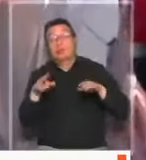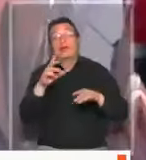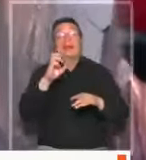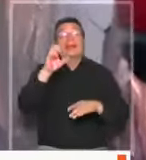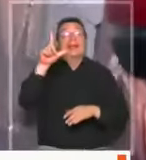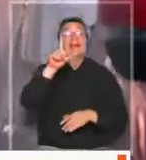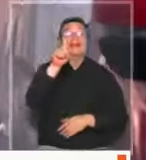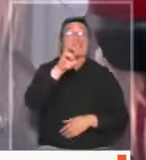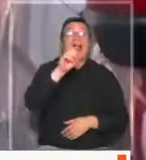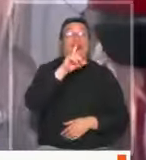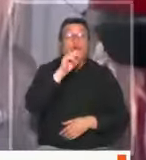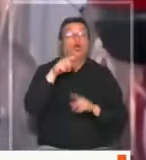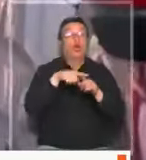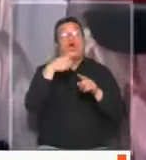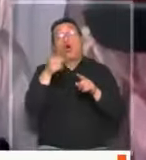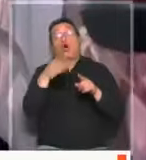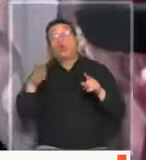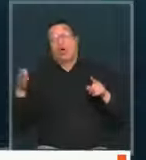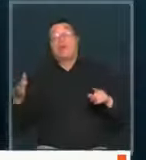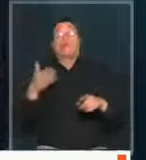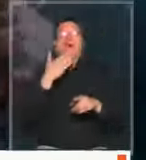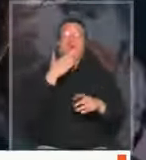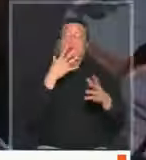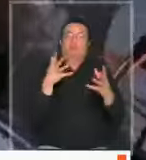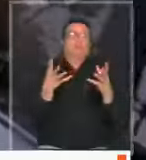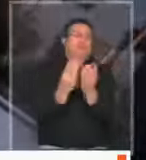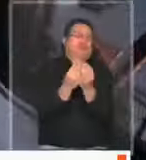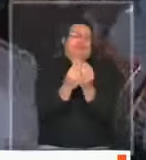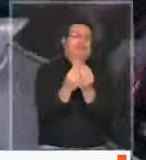Salto y otras paralelas, también colapsaron.